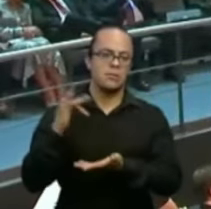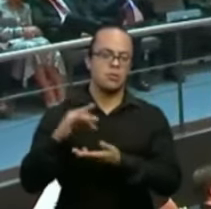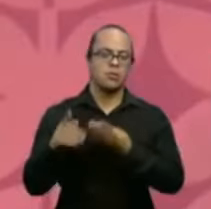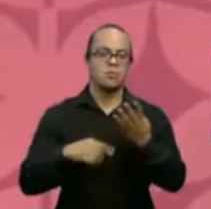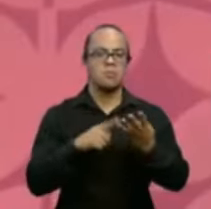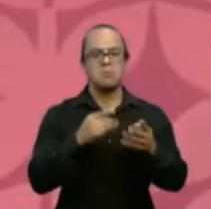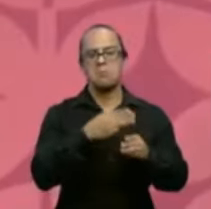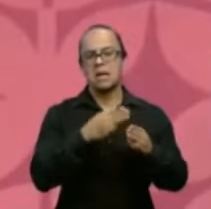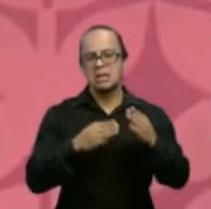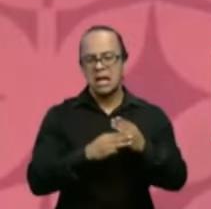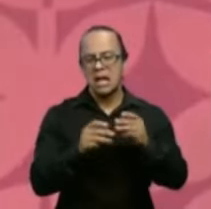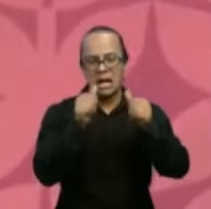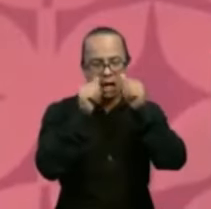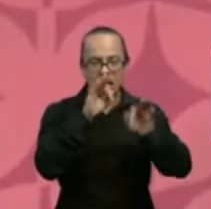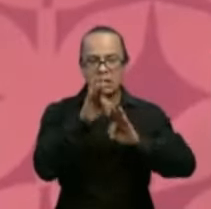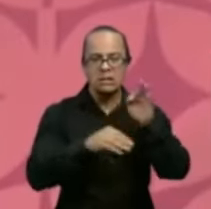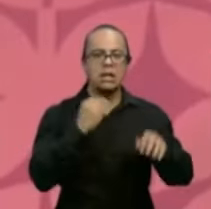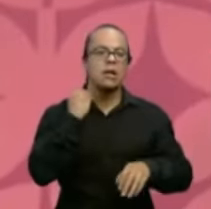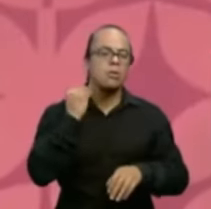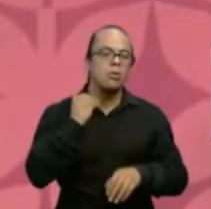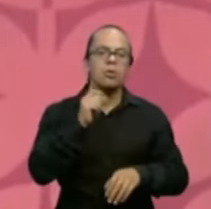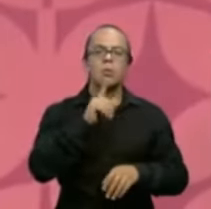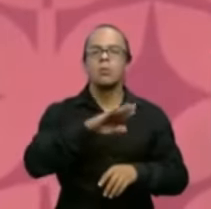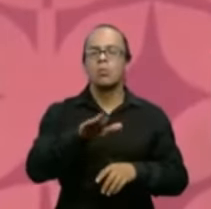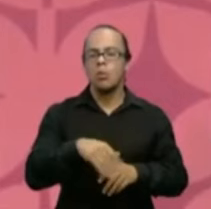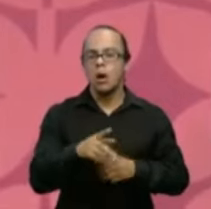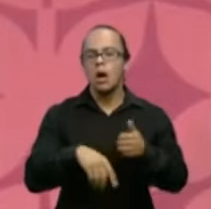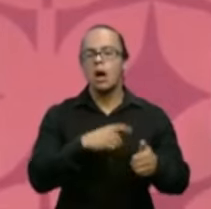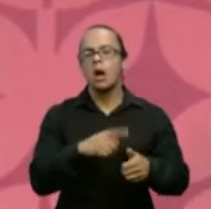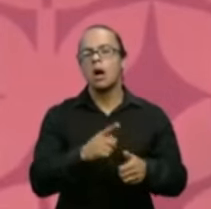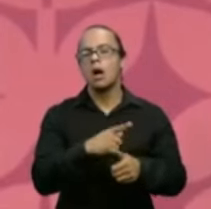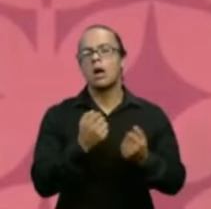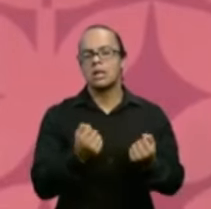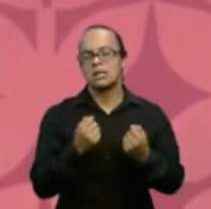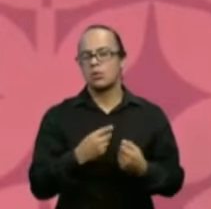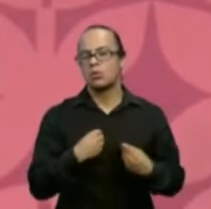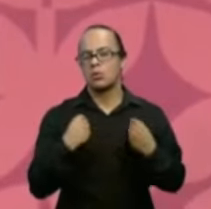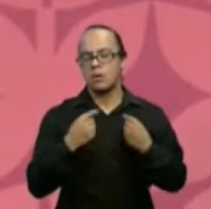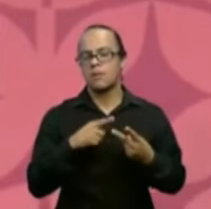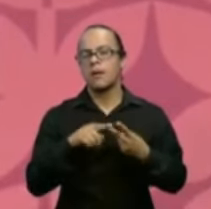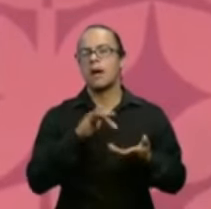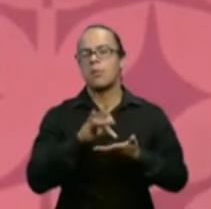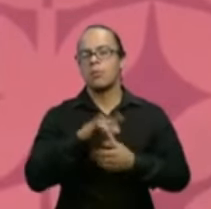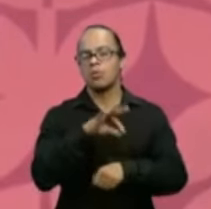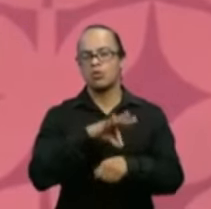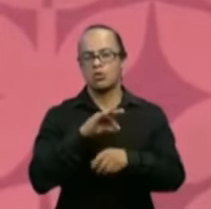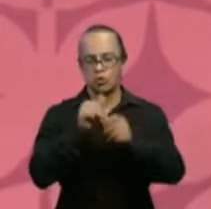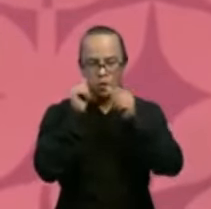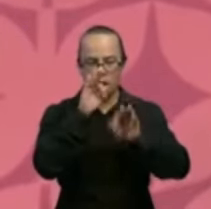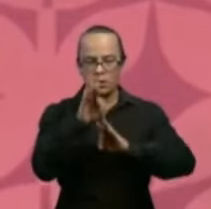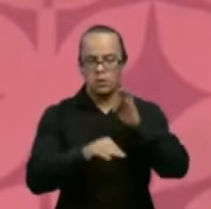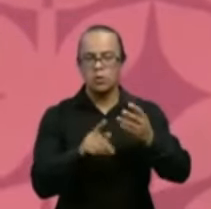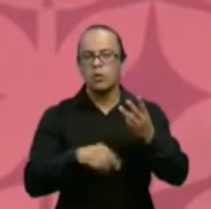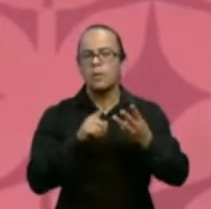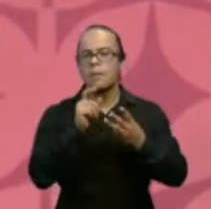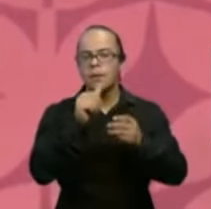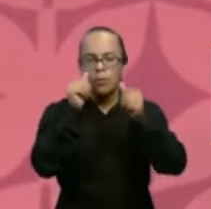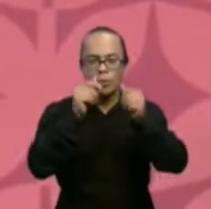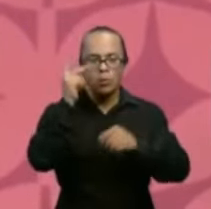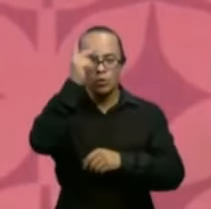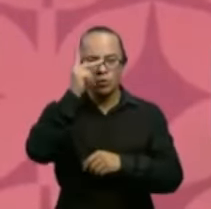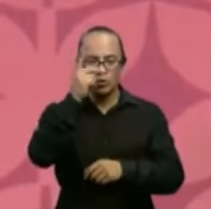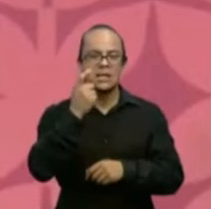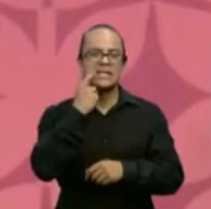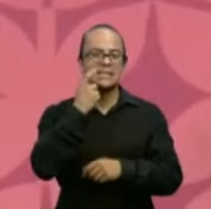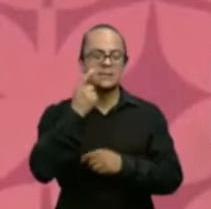y servicios, asistencia legal y funeraria, seguros de vida y asistencia médica integral, incluyendo servicios psicológicos,